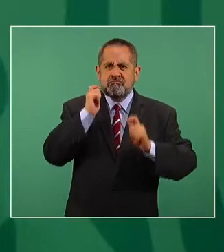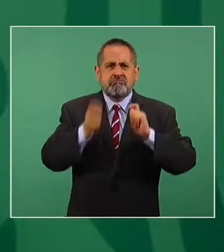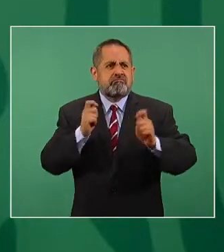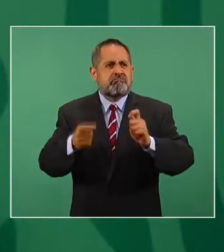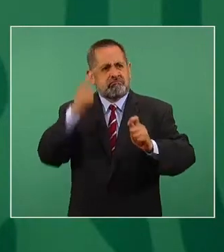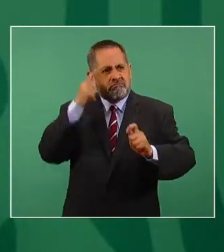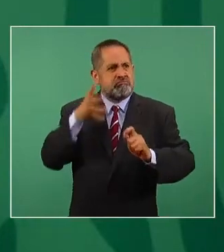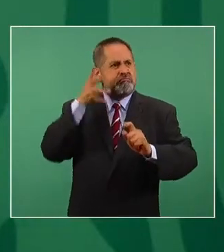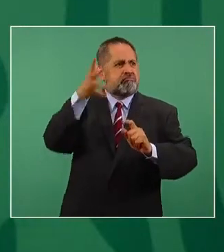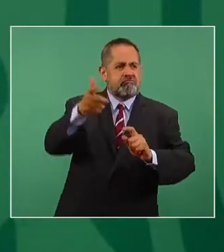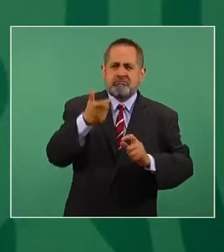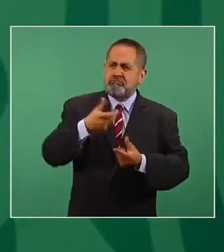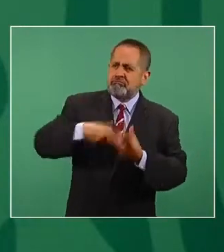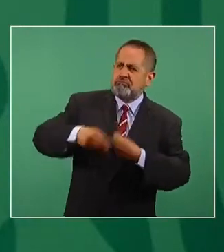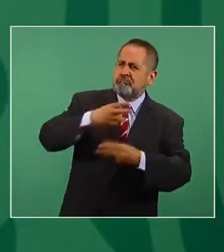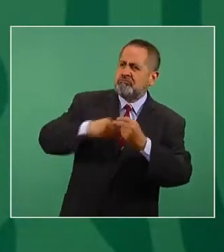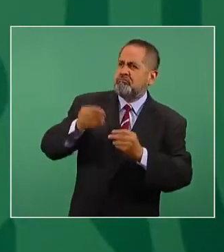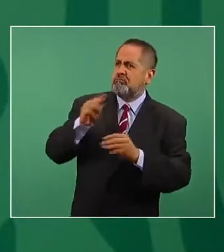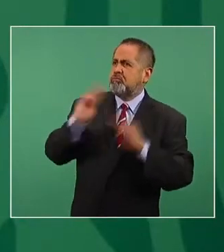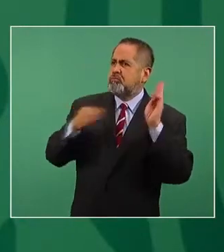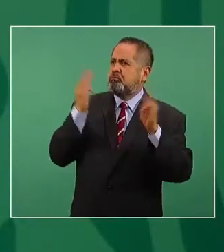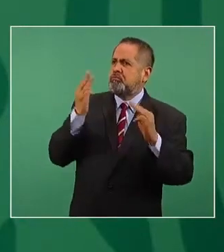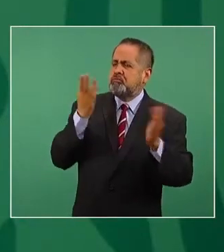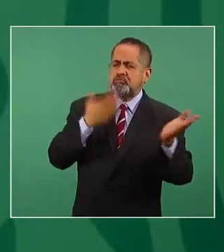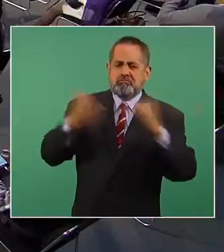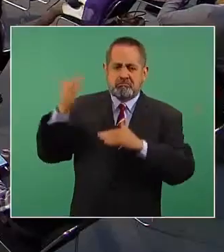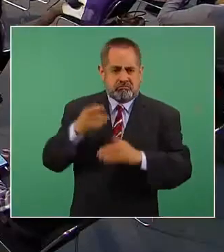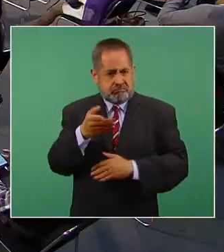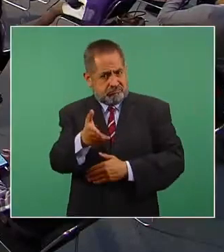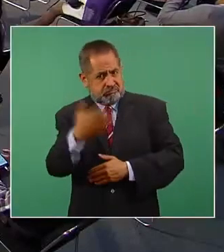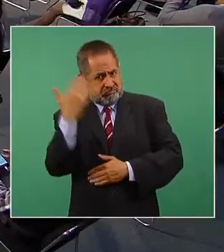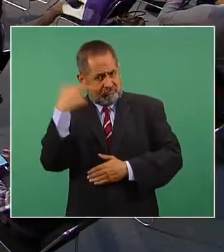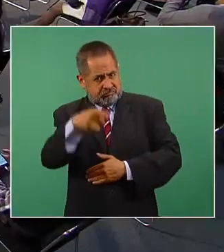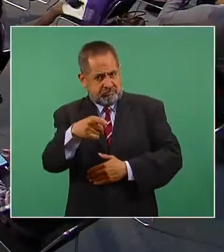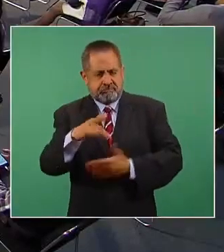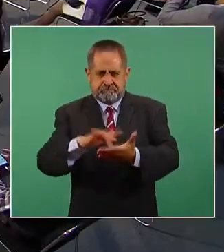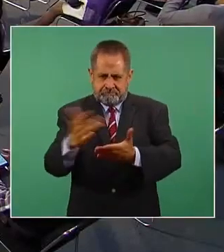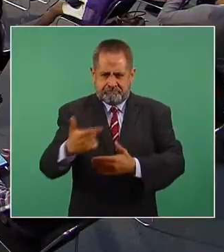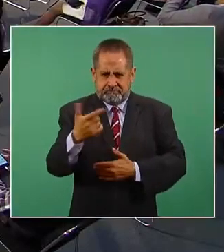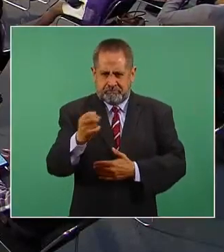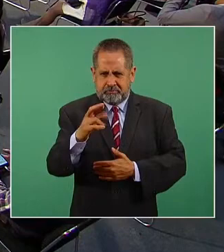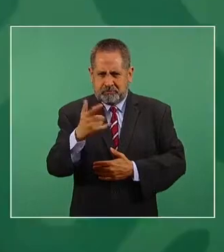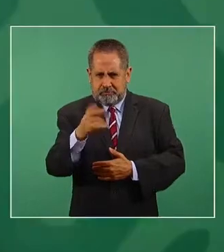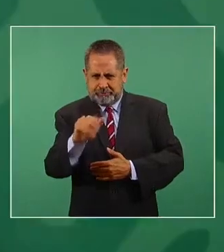desarrollo sostenible en el mundo. Gracias, Georgina.